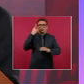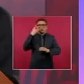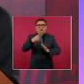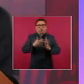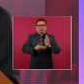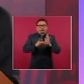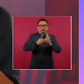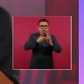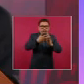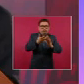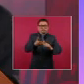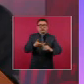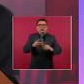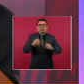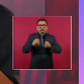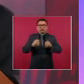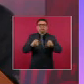Maya,